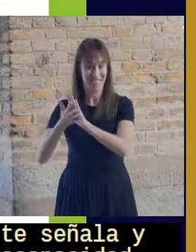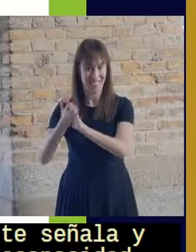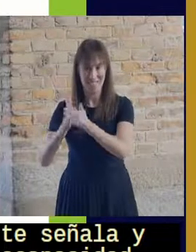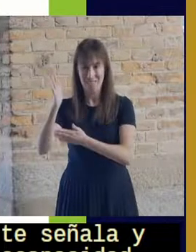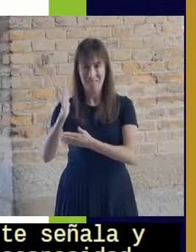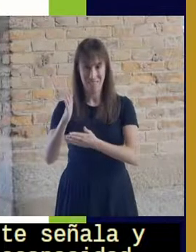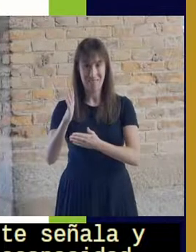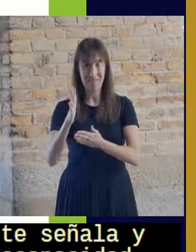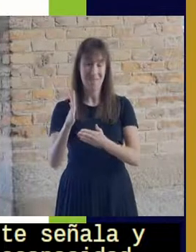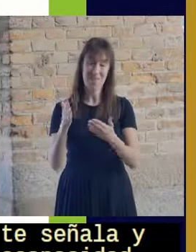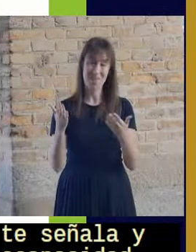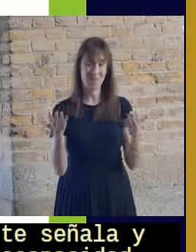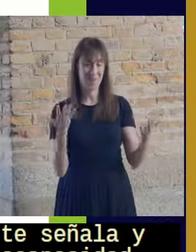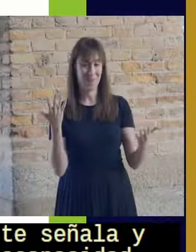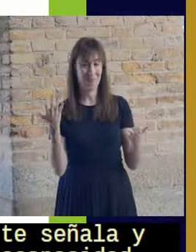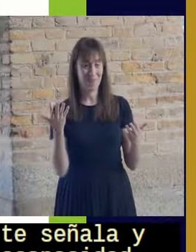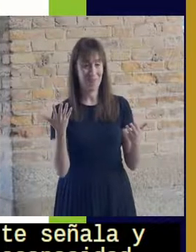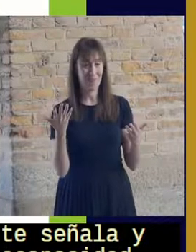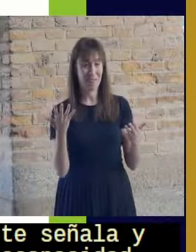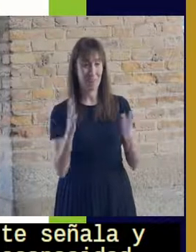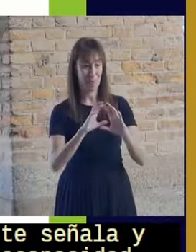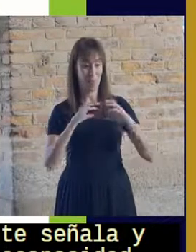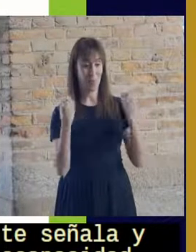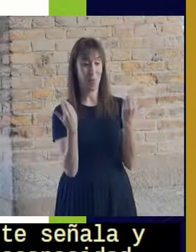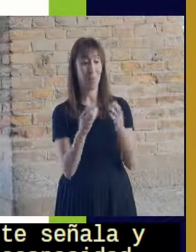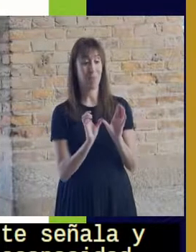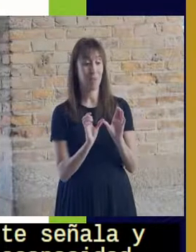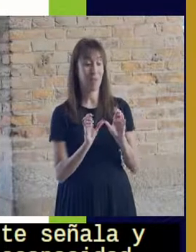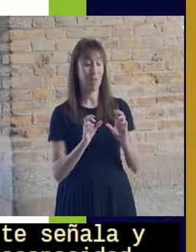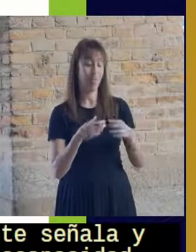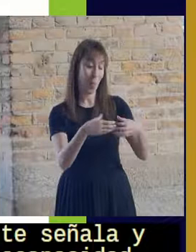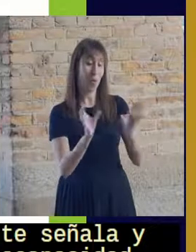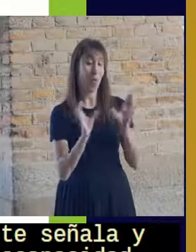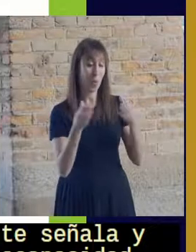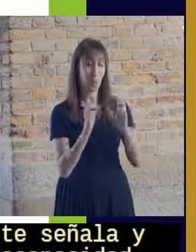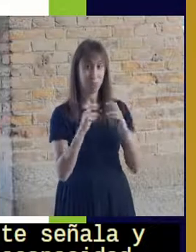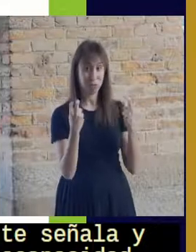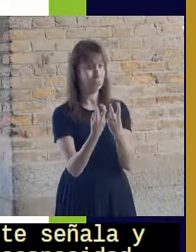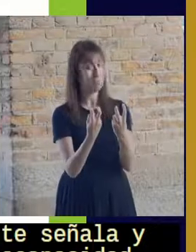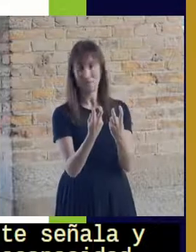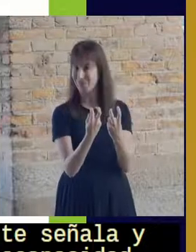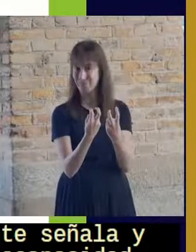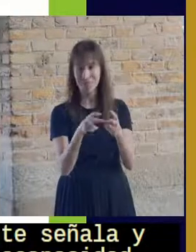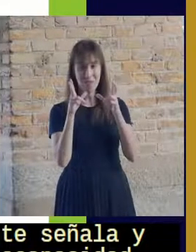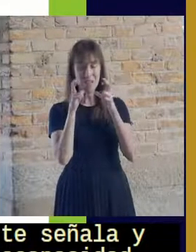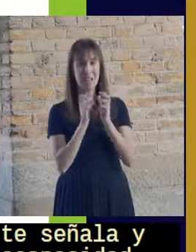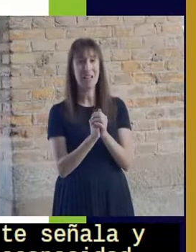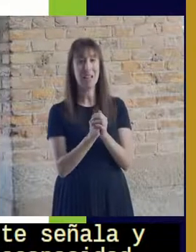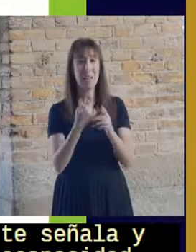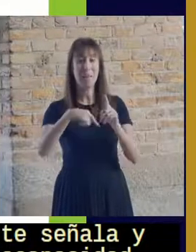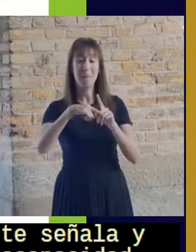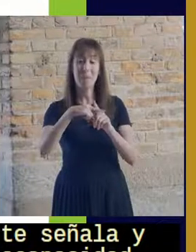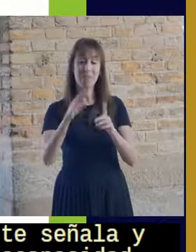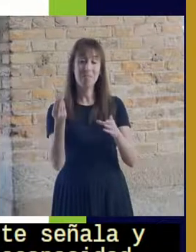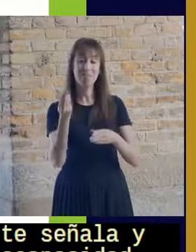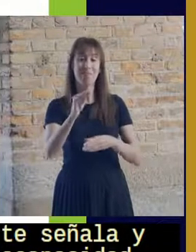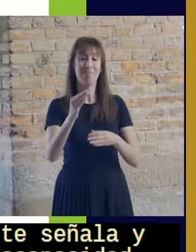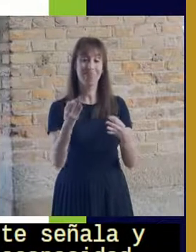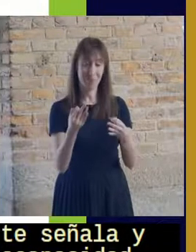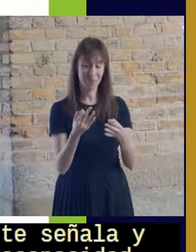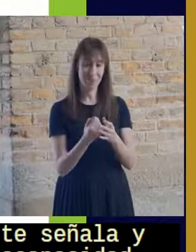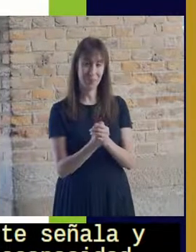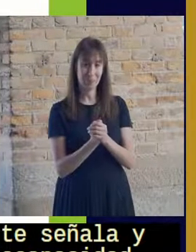otro vale en en una conversación grupal es horroroso y Añadir Añadir